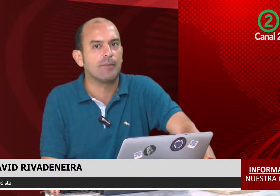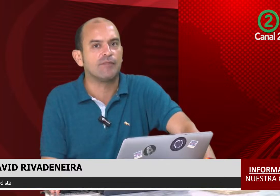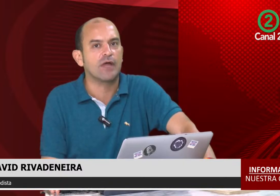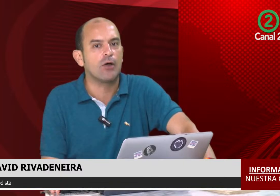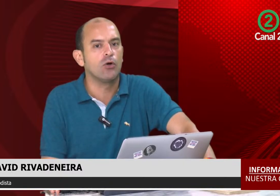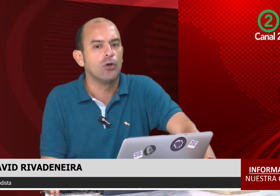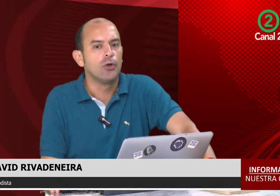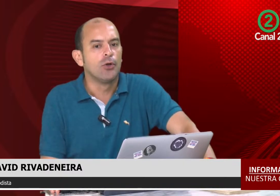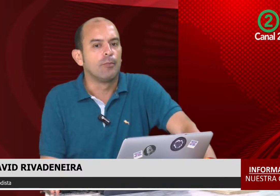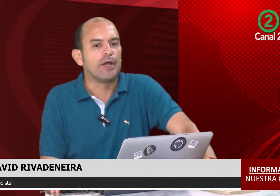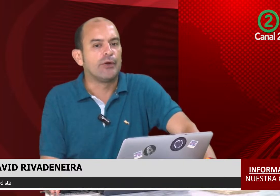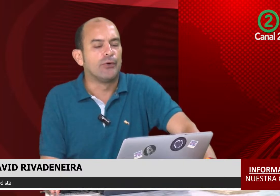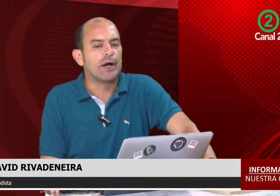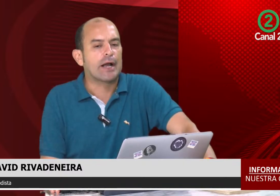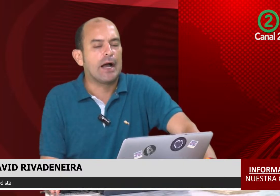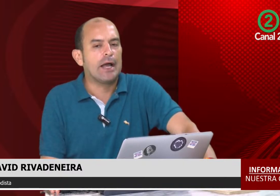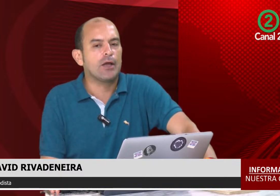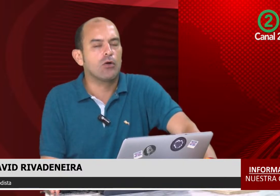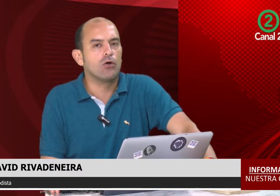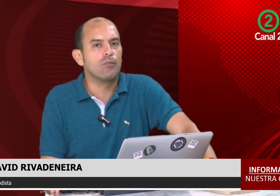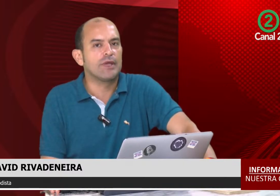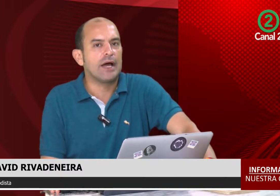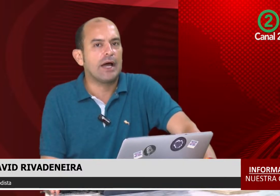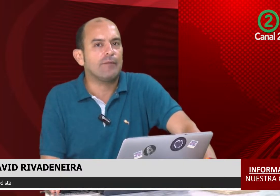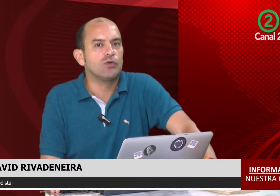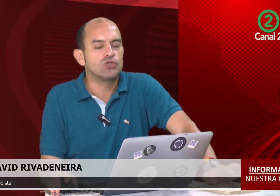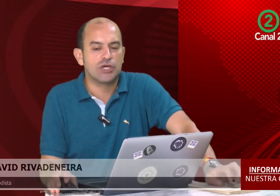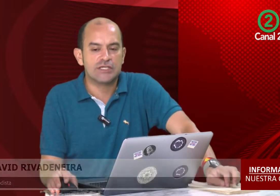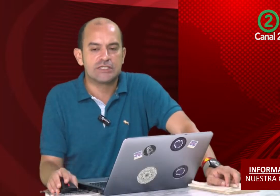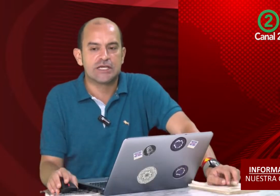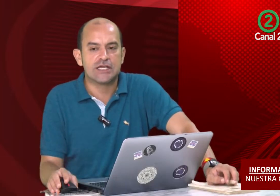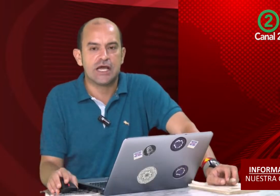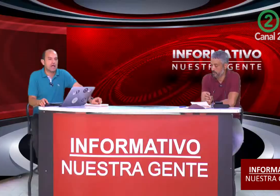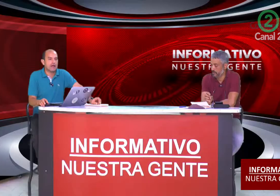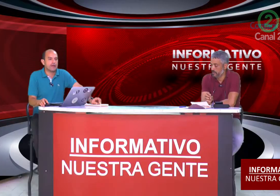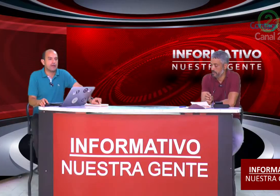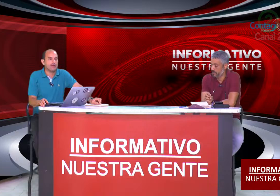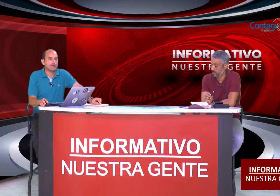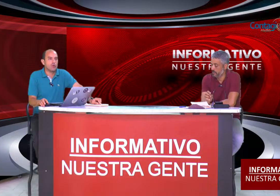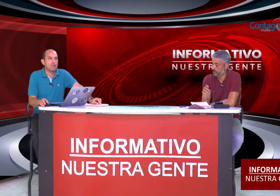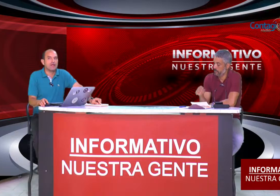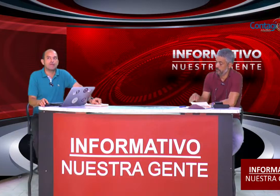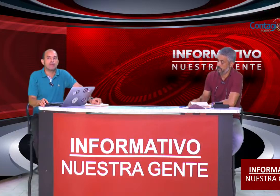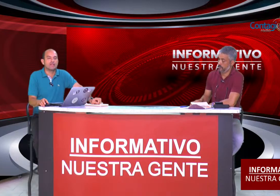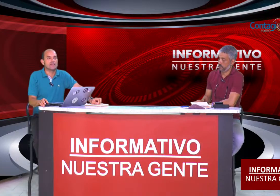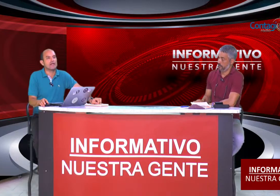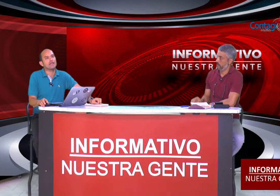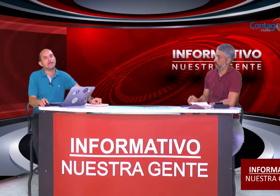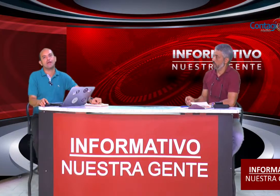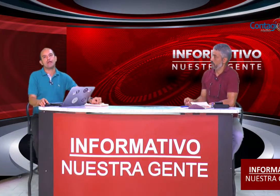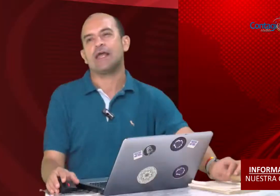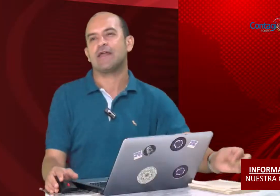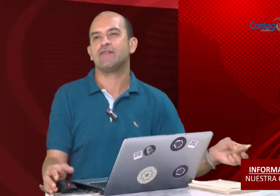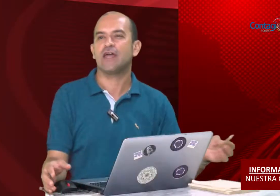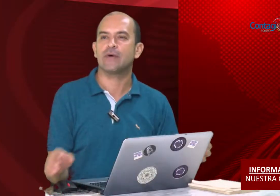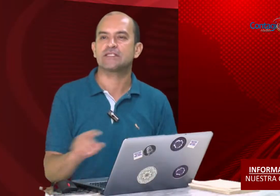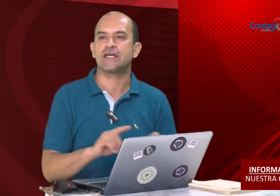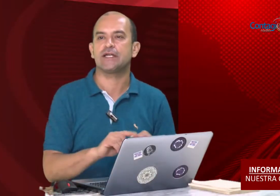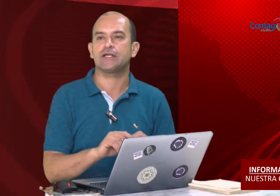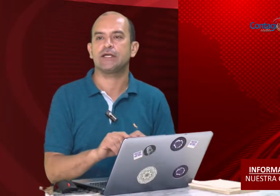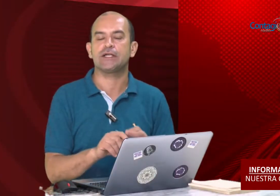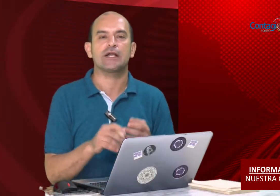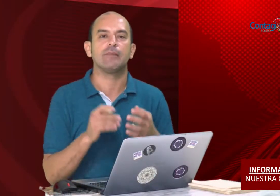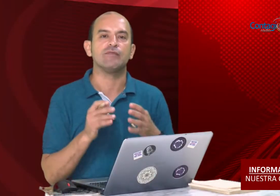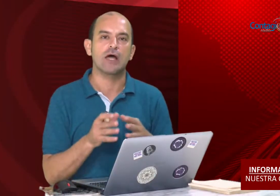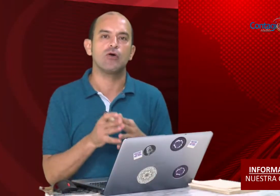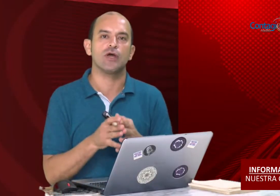está reglamentado, pero acá en Colombia no sé si sería conveniente pensar en que deba